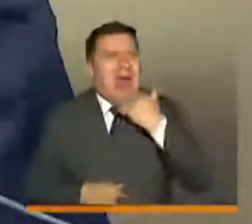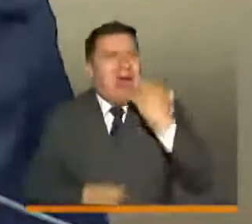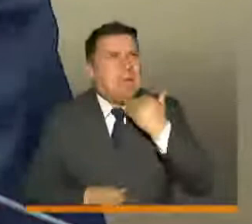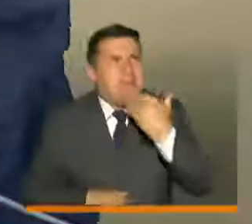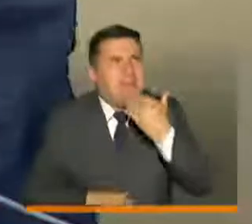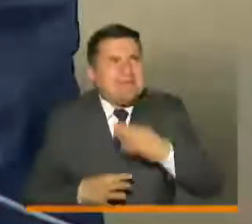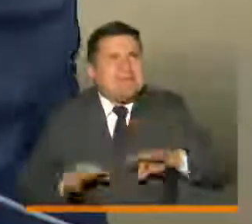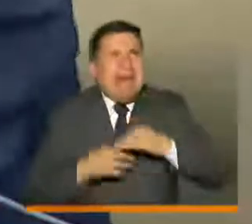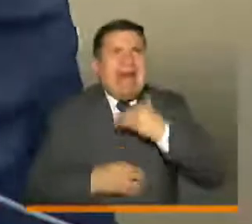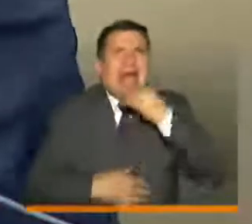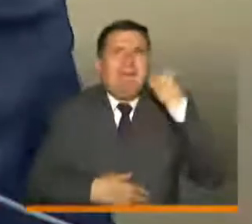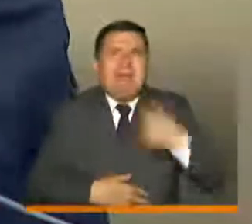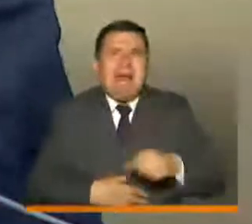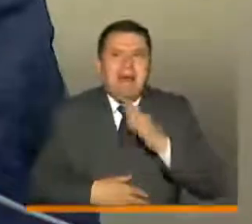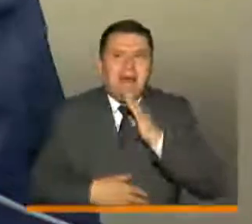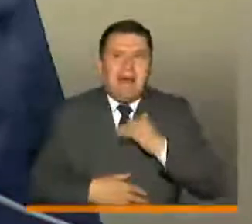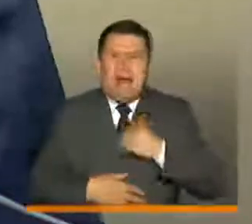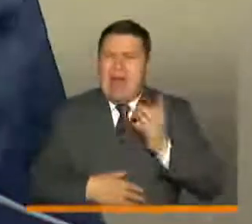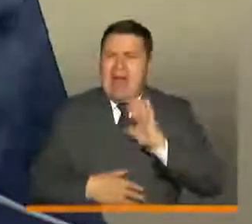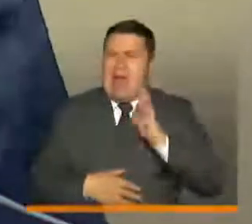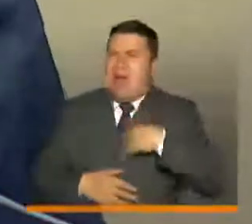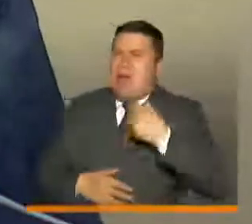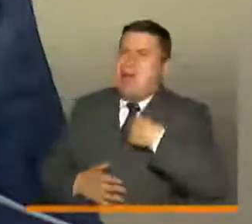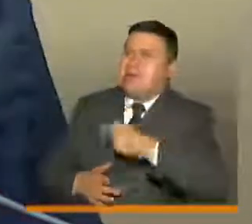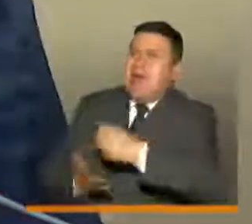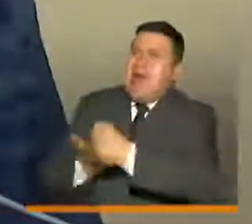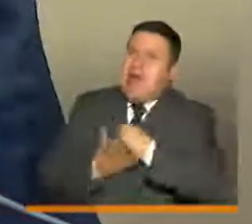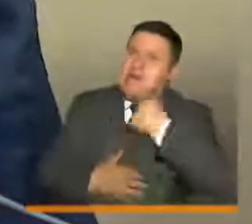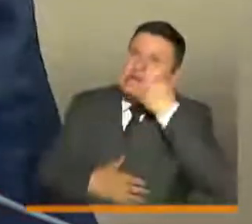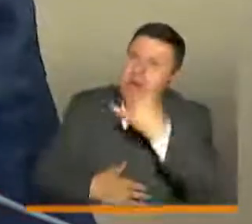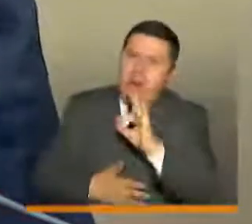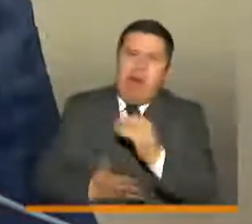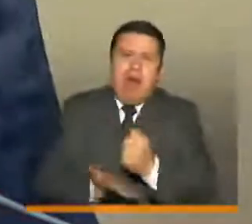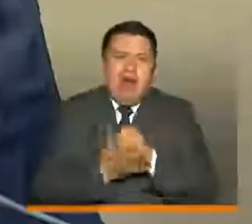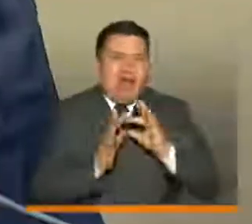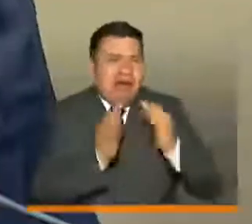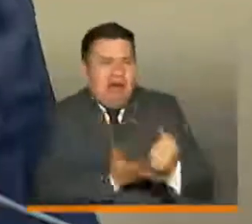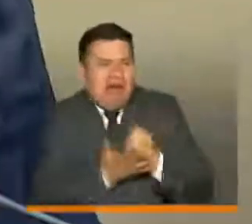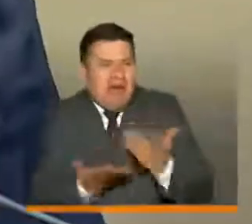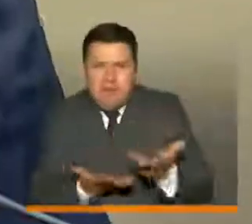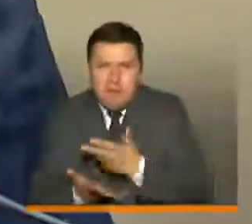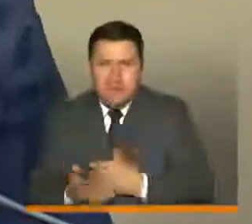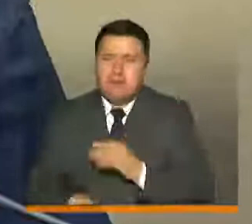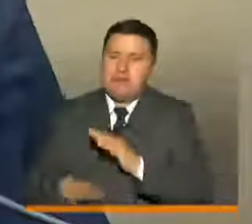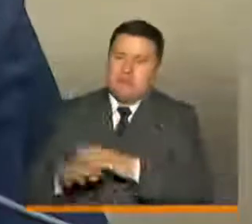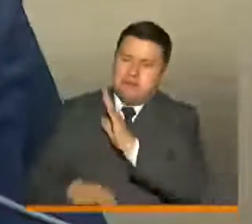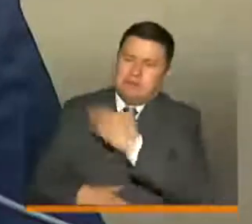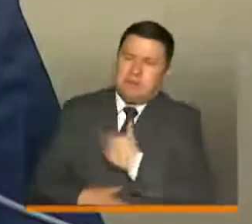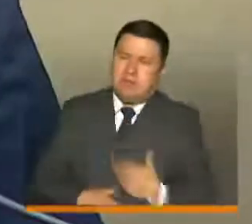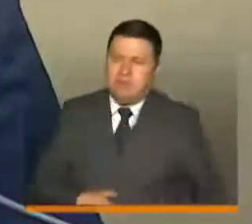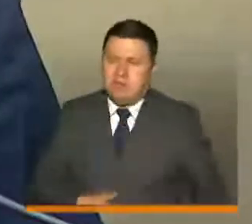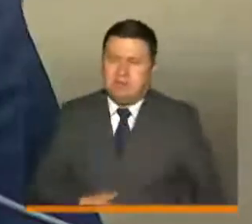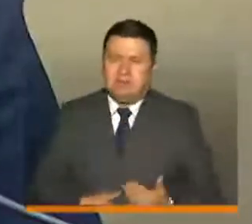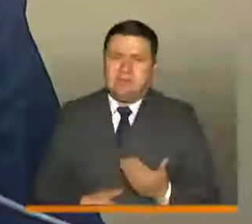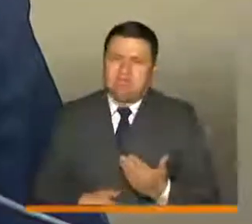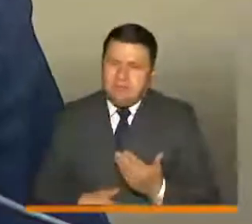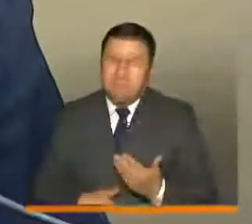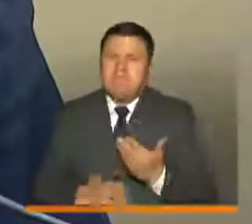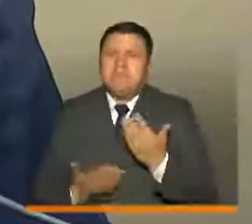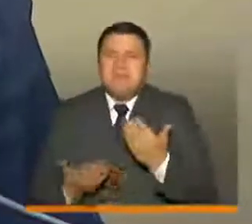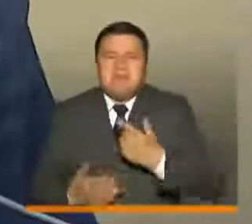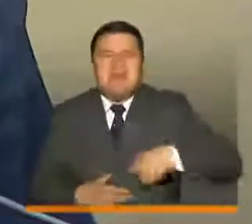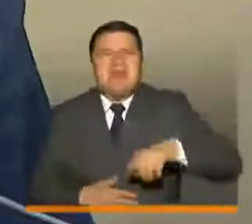es importante o hacer ejercicio o buscar ayuda. Y quizás quiero hablar de algo, señor presidente, y es de